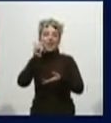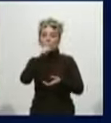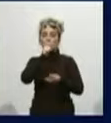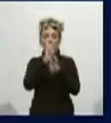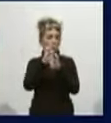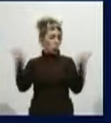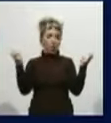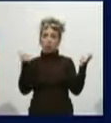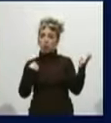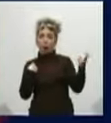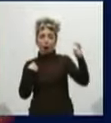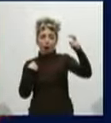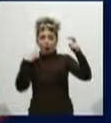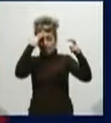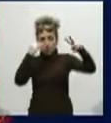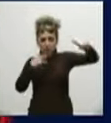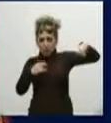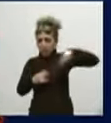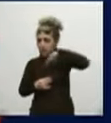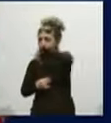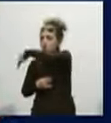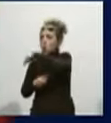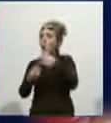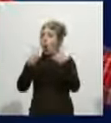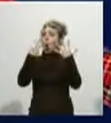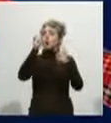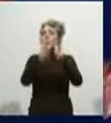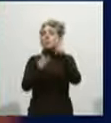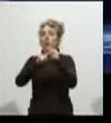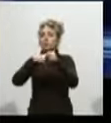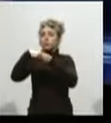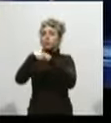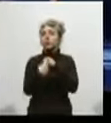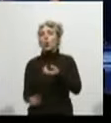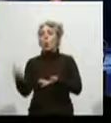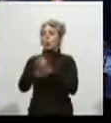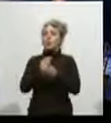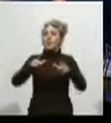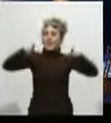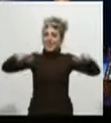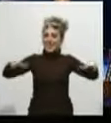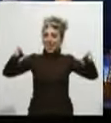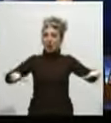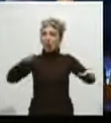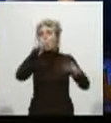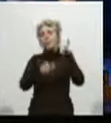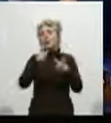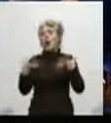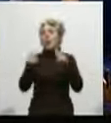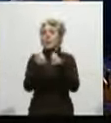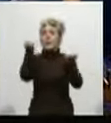sube, vamos a dar la bienvenida a los 8 drag participantes que lo hacen con todas las personas que le han acompañado.